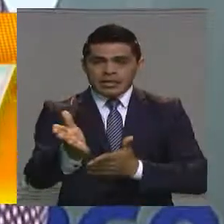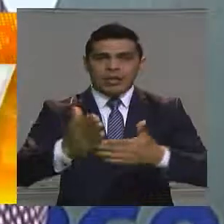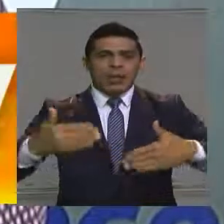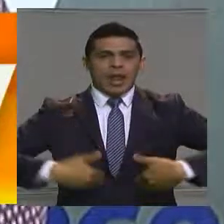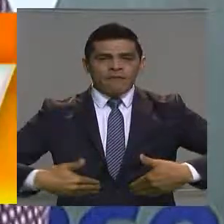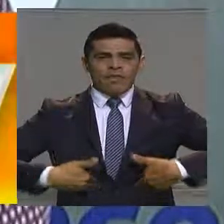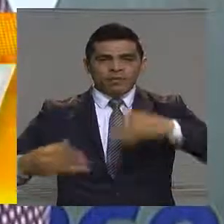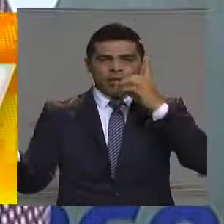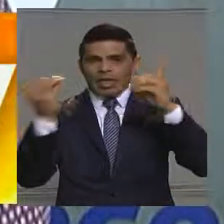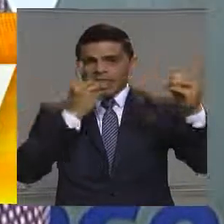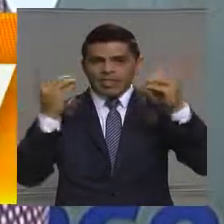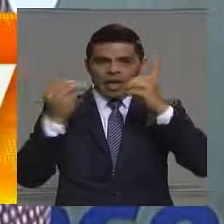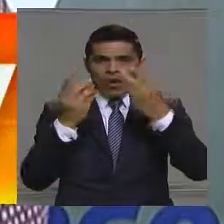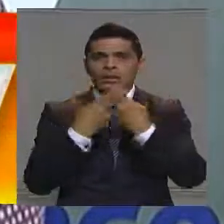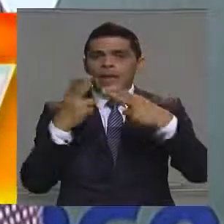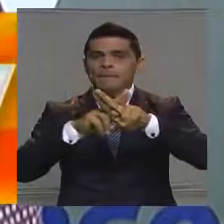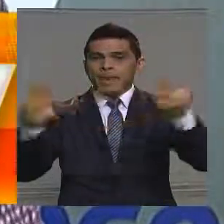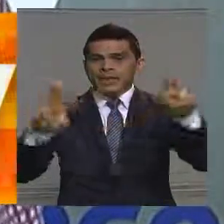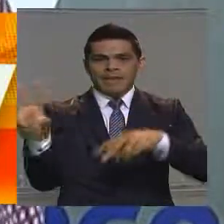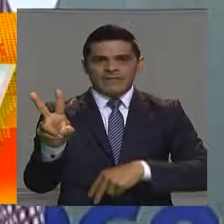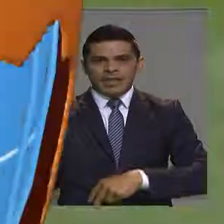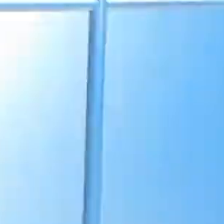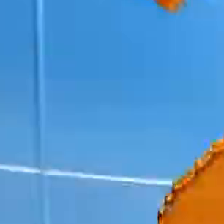de diálogo de paz en Venezuela.